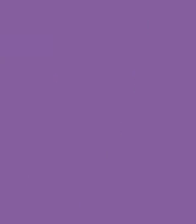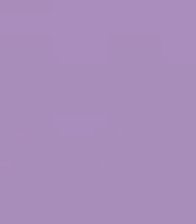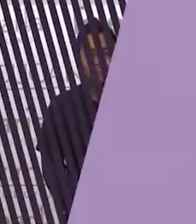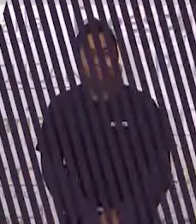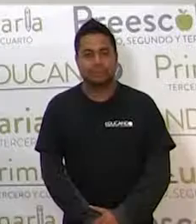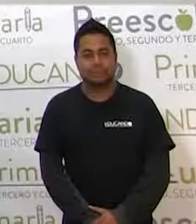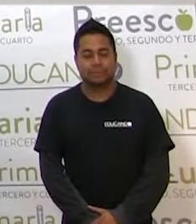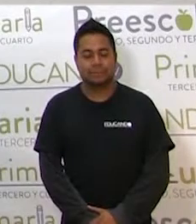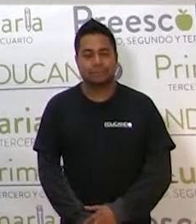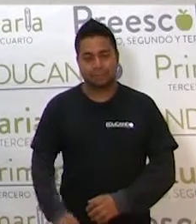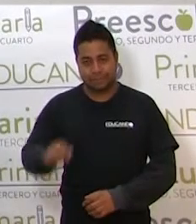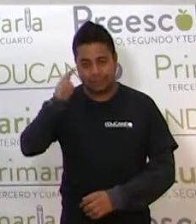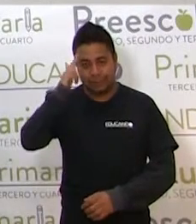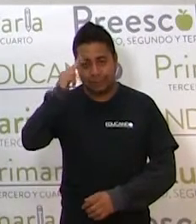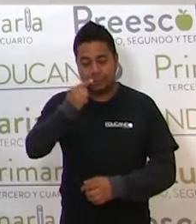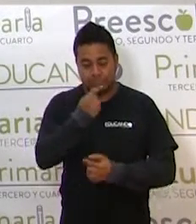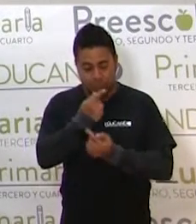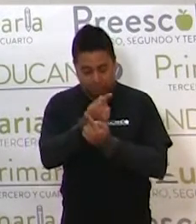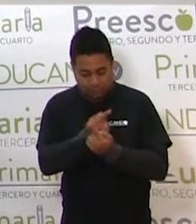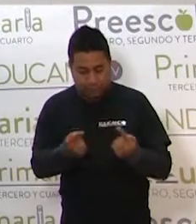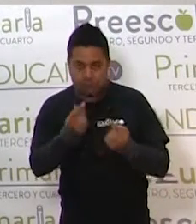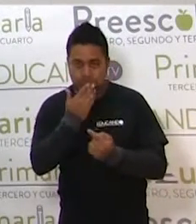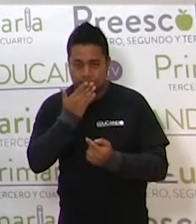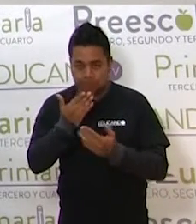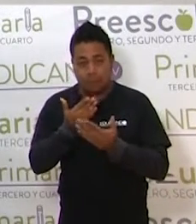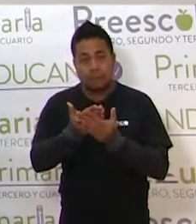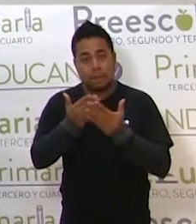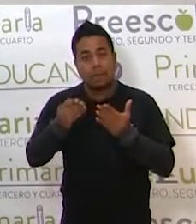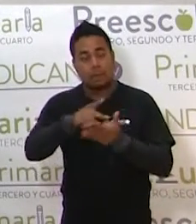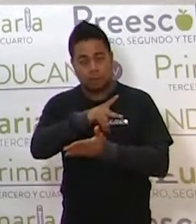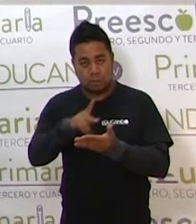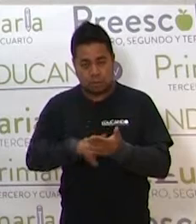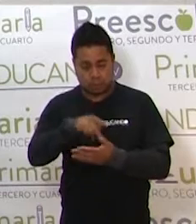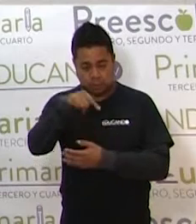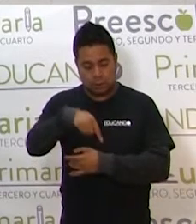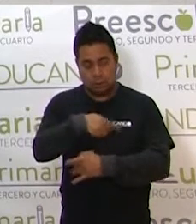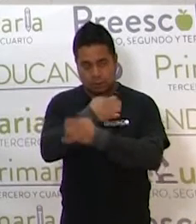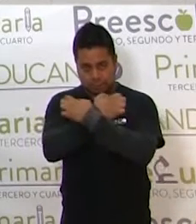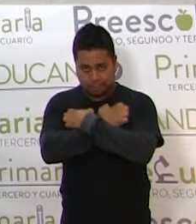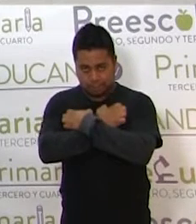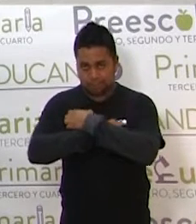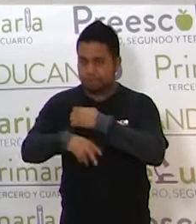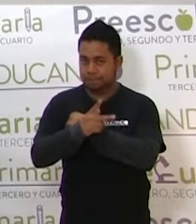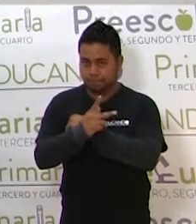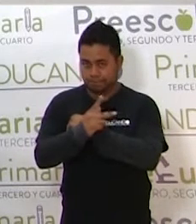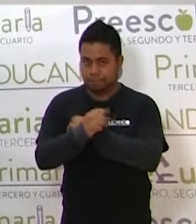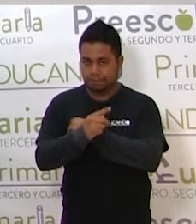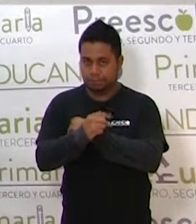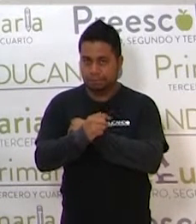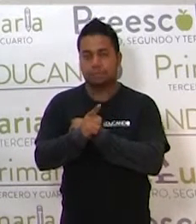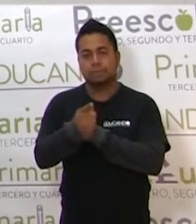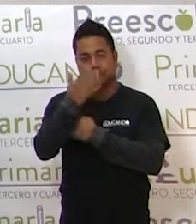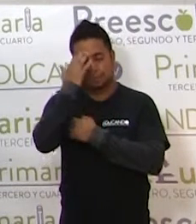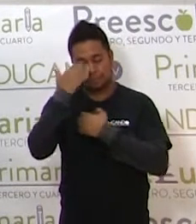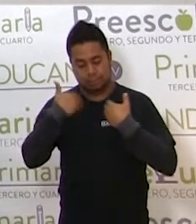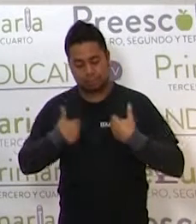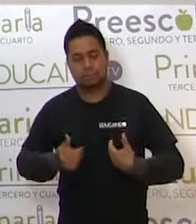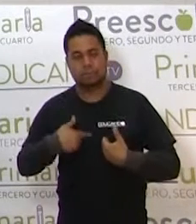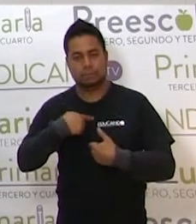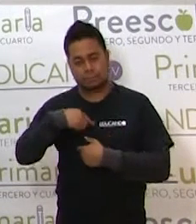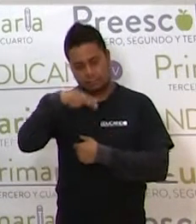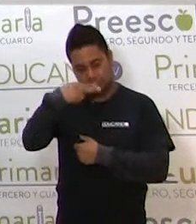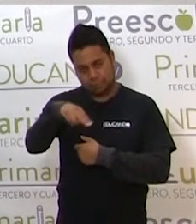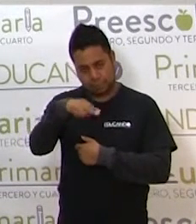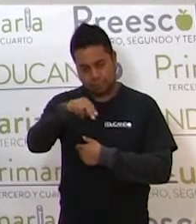hola qué tal niños y niñas bienvenidos nuevamente a este tu programa 'educando tv yo ya me conoces